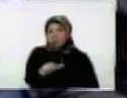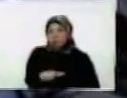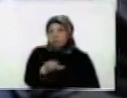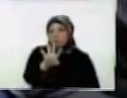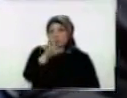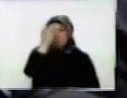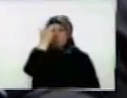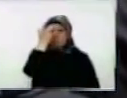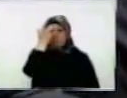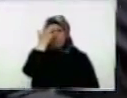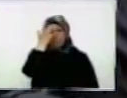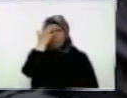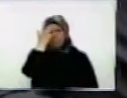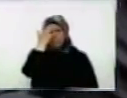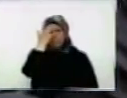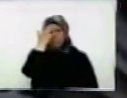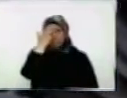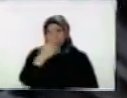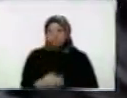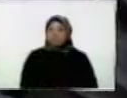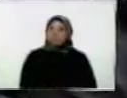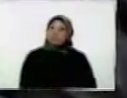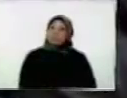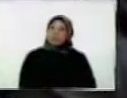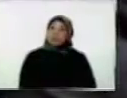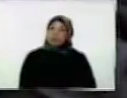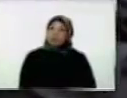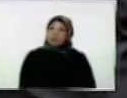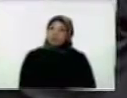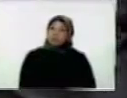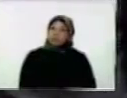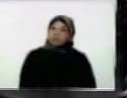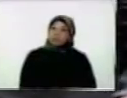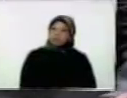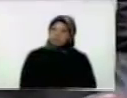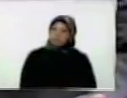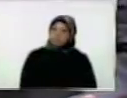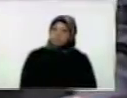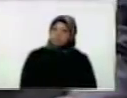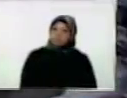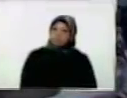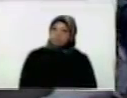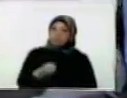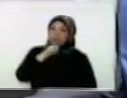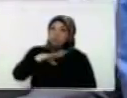febrero que dejó un pasado